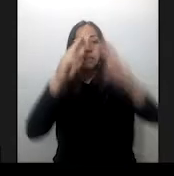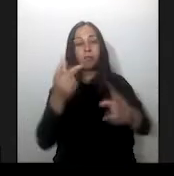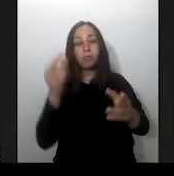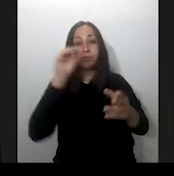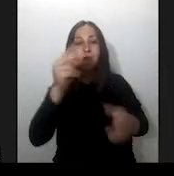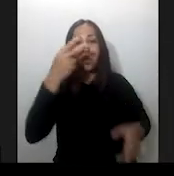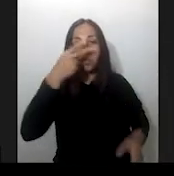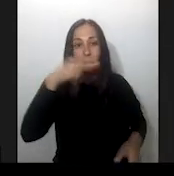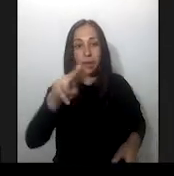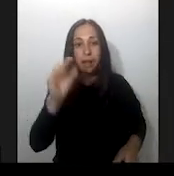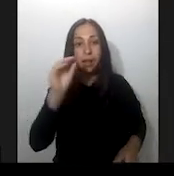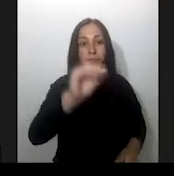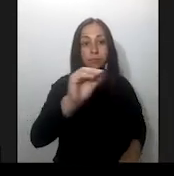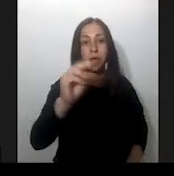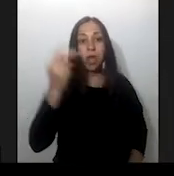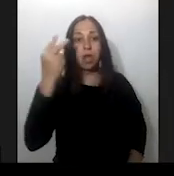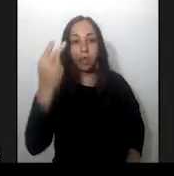2,